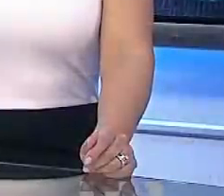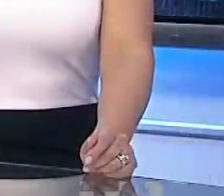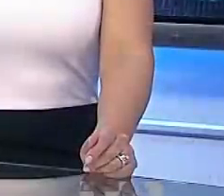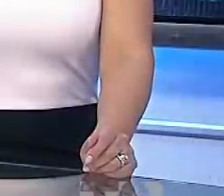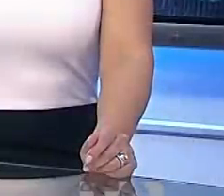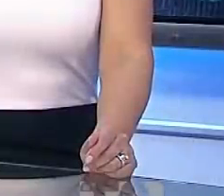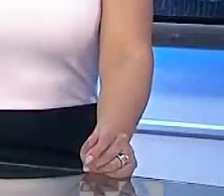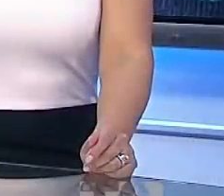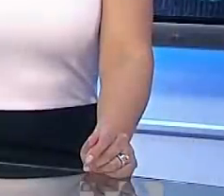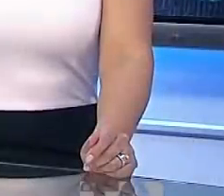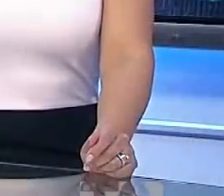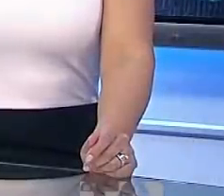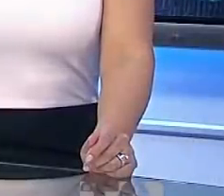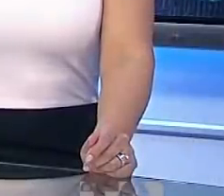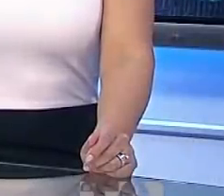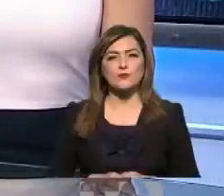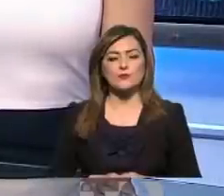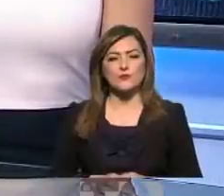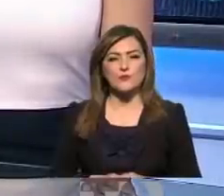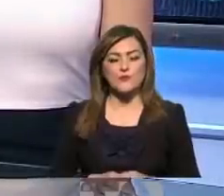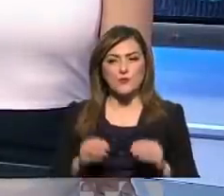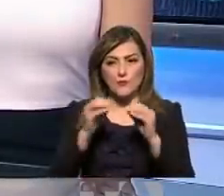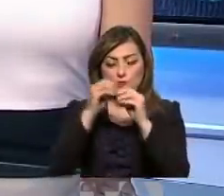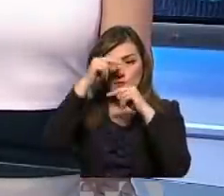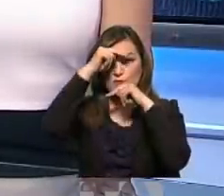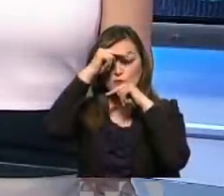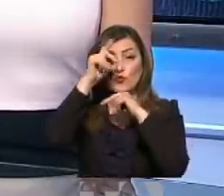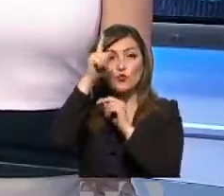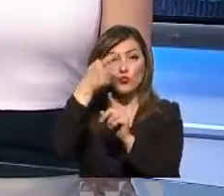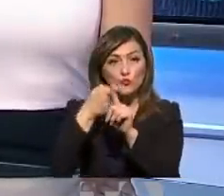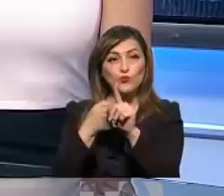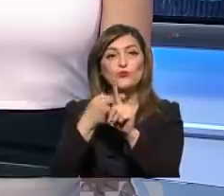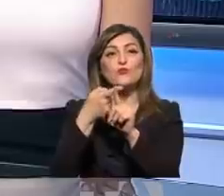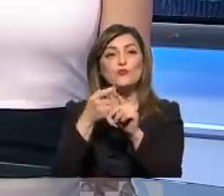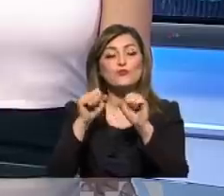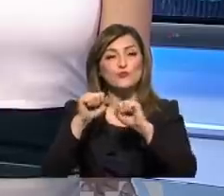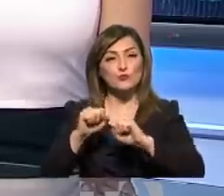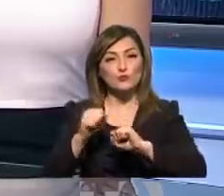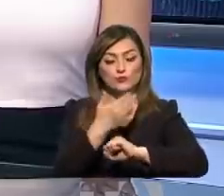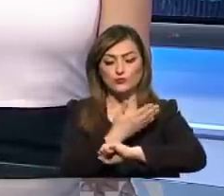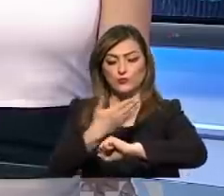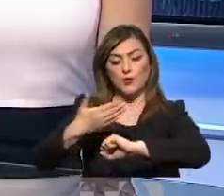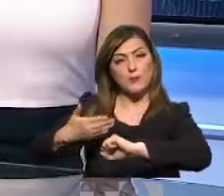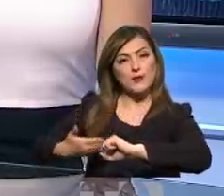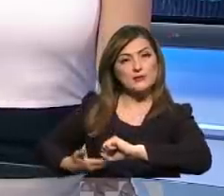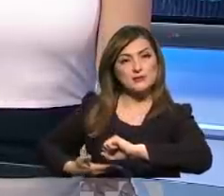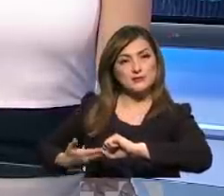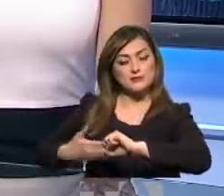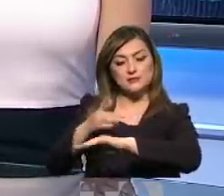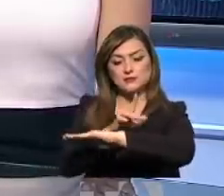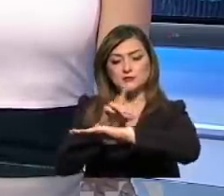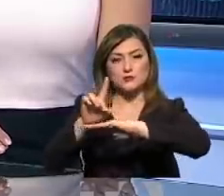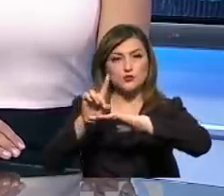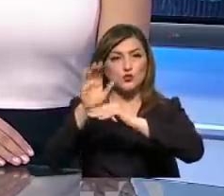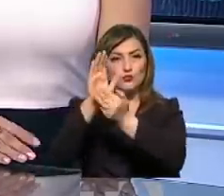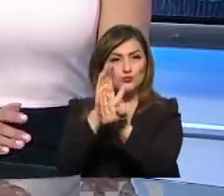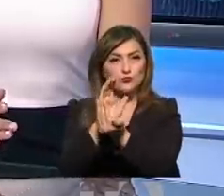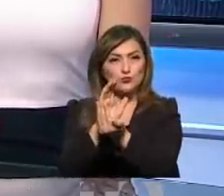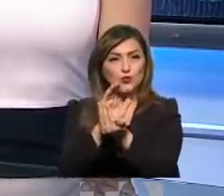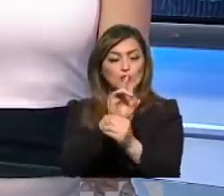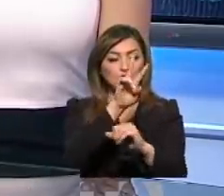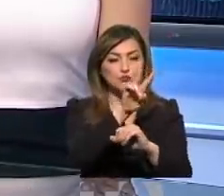Estamos de regreso con más noticias. Casi un mes después de habilitarlo para el cargo de presidente del directorio del IES, la Superintendencia de